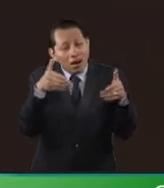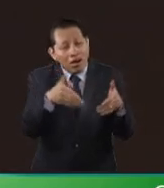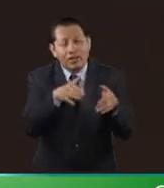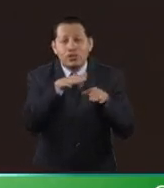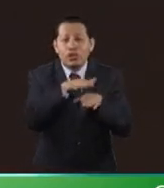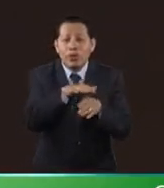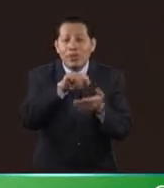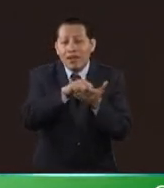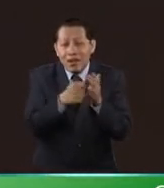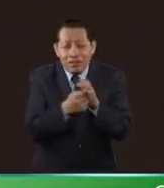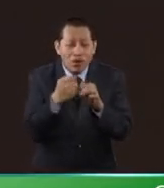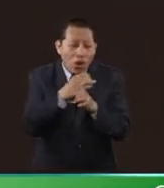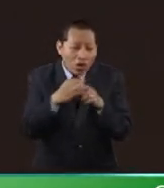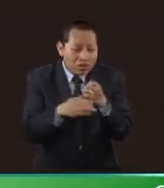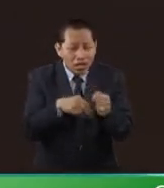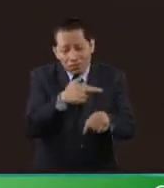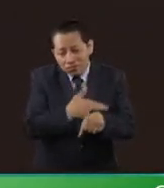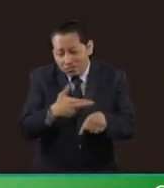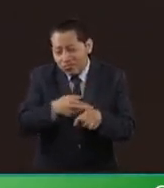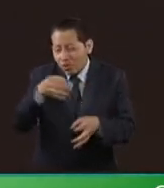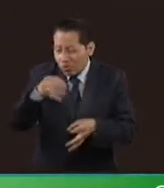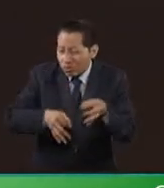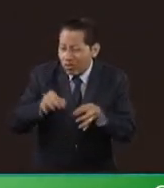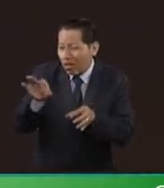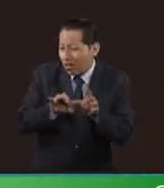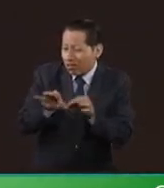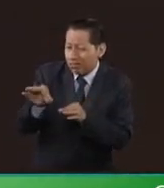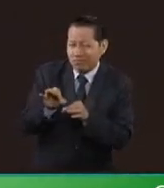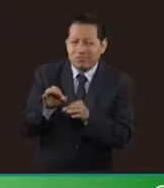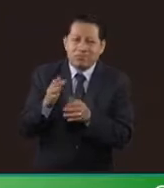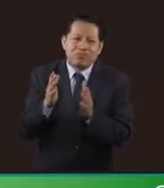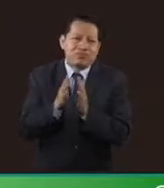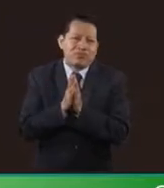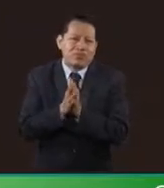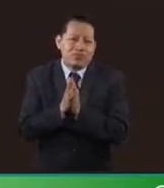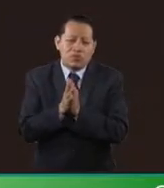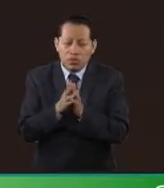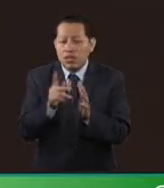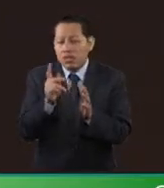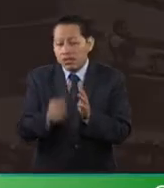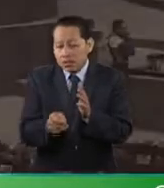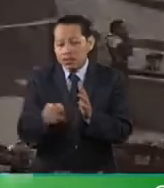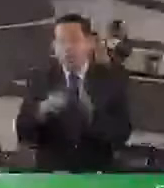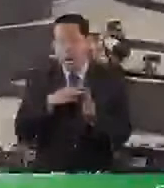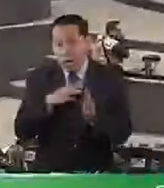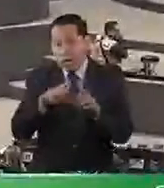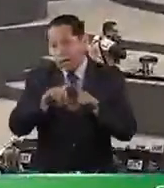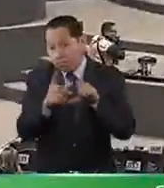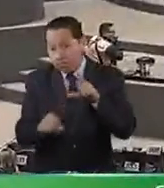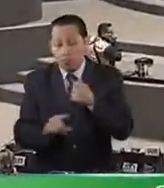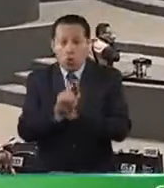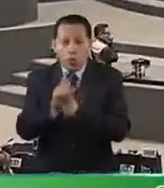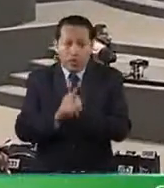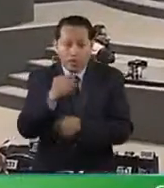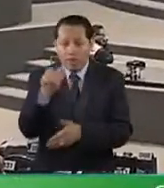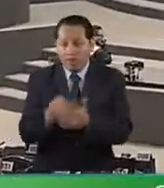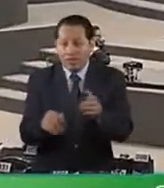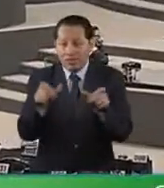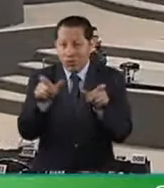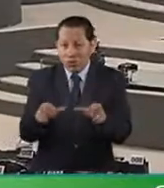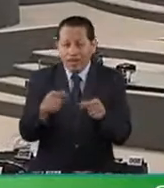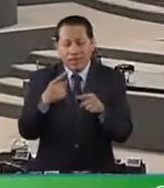del Poder Judicial. Lejos de discutir a fondo los problemas de seguridad y justicia del país, el